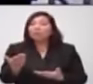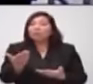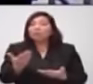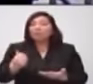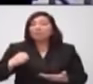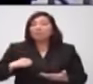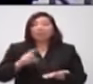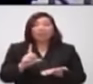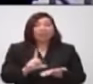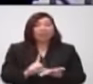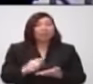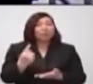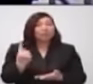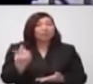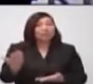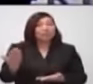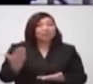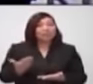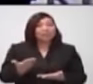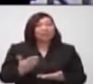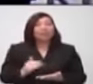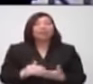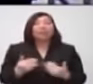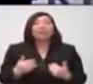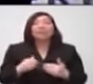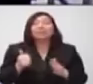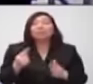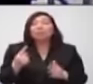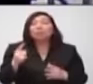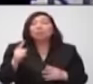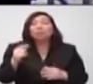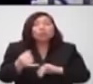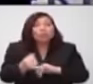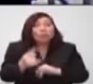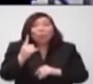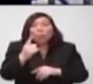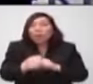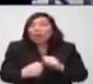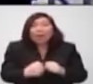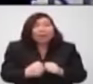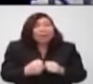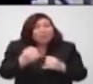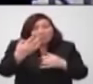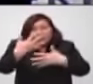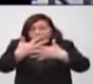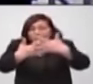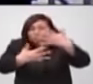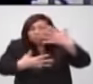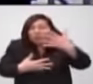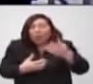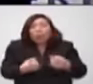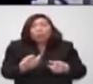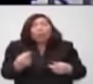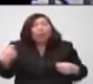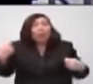la Municipalidad de Lima solo recibe 100 mil soles al año. Somos los últimos en cuanto